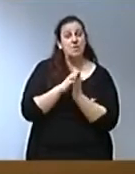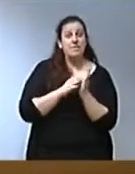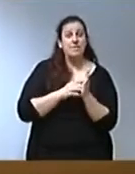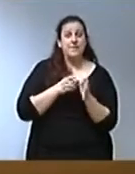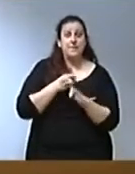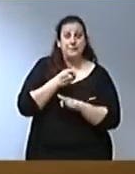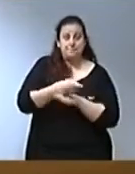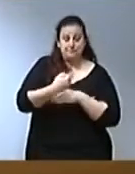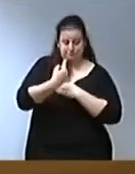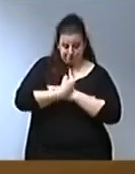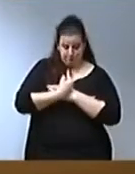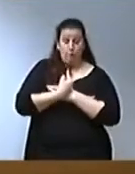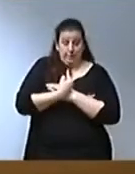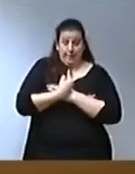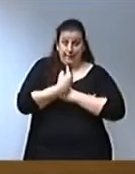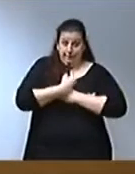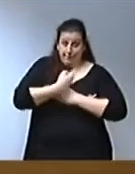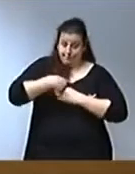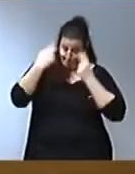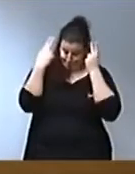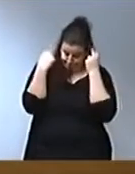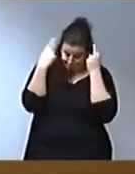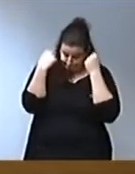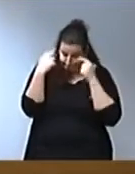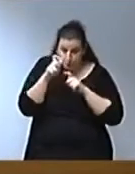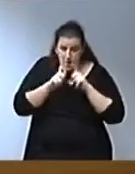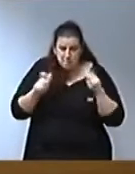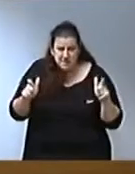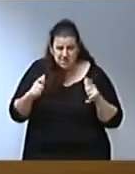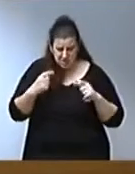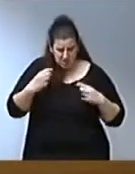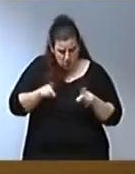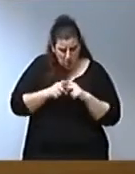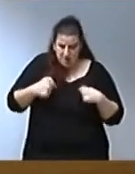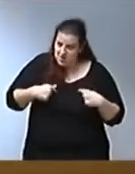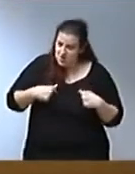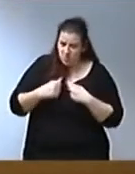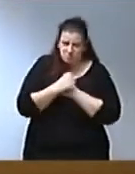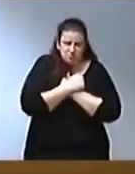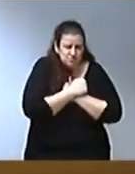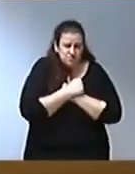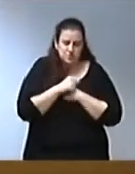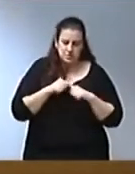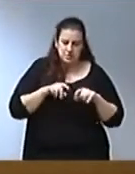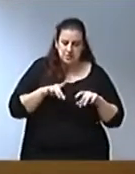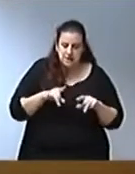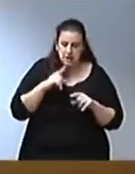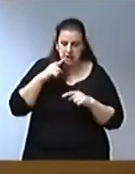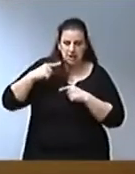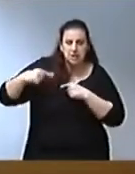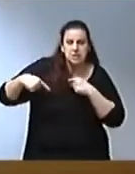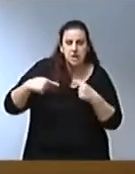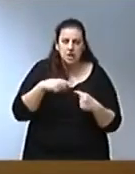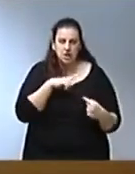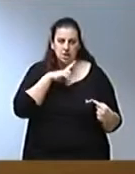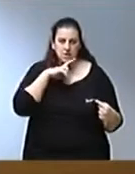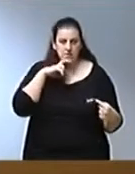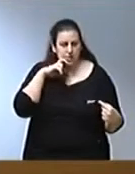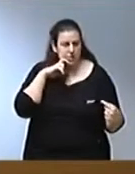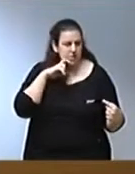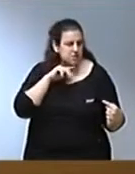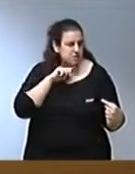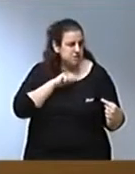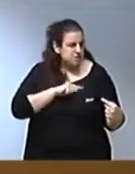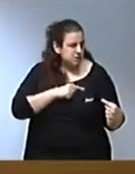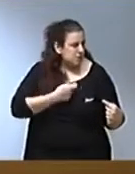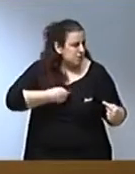arrinconar a todos aquellos valencianos que amamos nuestra tierra, que queremos nuestras tradiciones y que nos sentimos